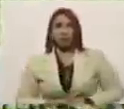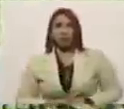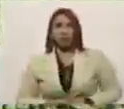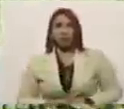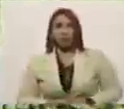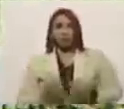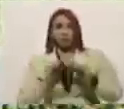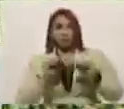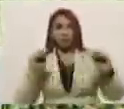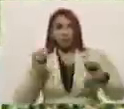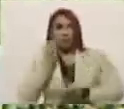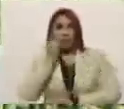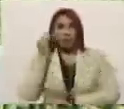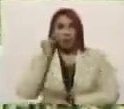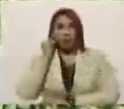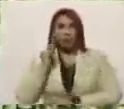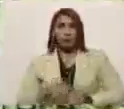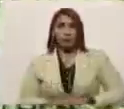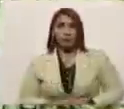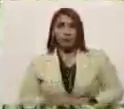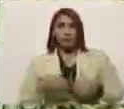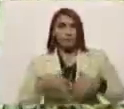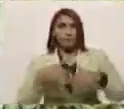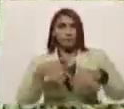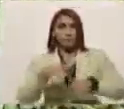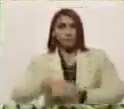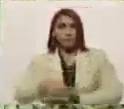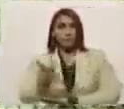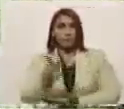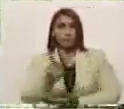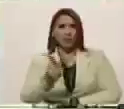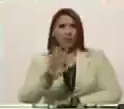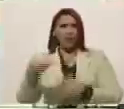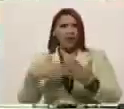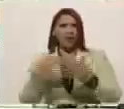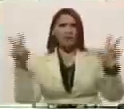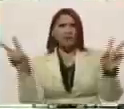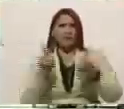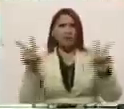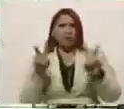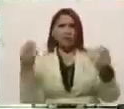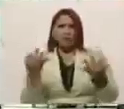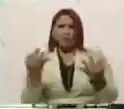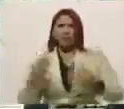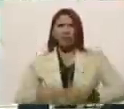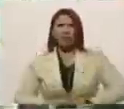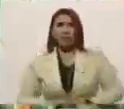Muchachos y muchachas, militares de Venezuela, ¡hasta la victoria siempre!